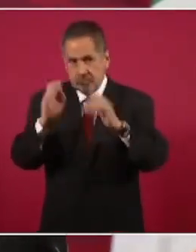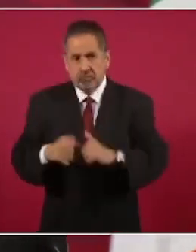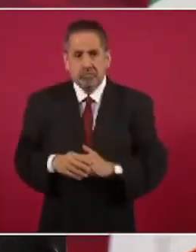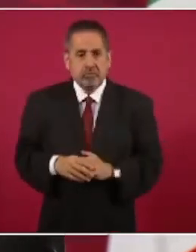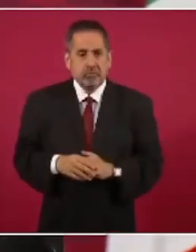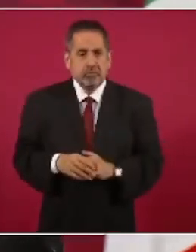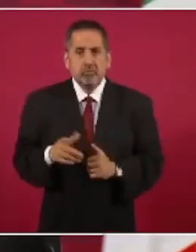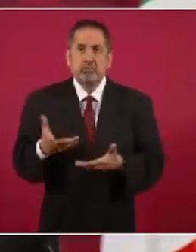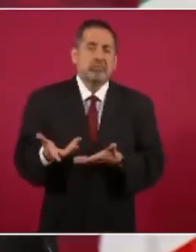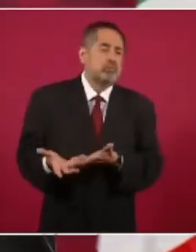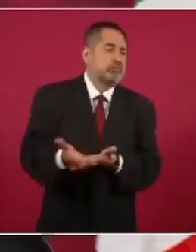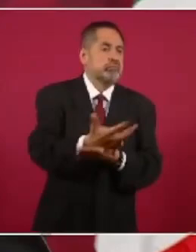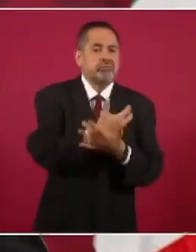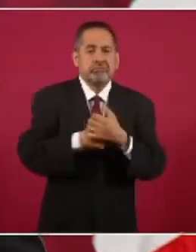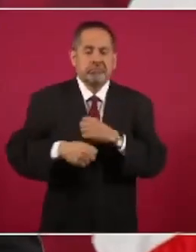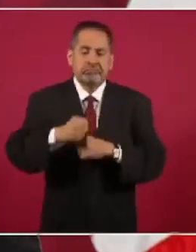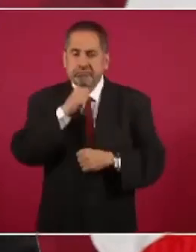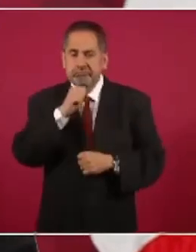ganan en dólares